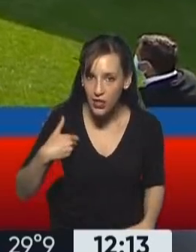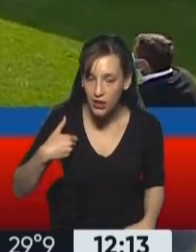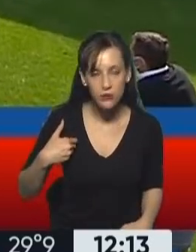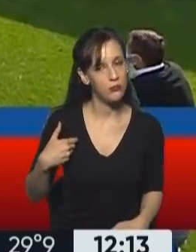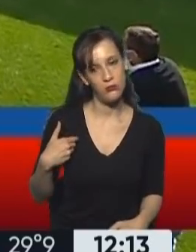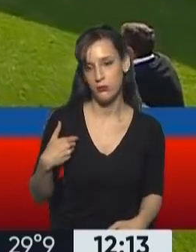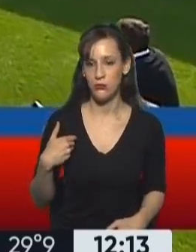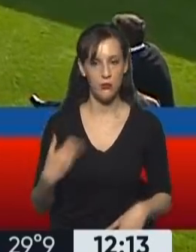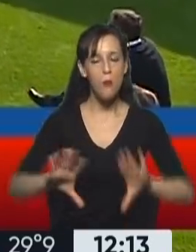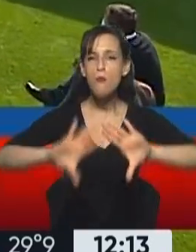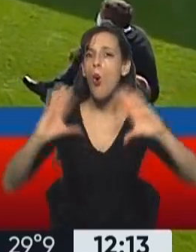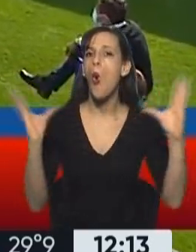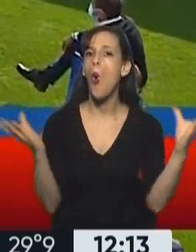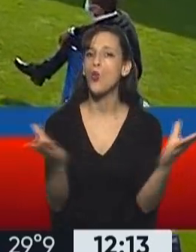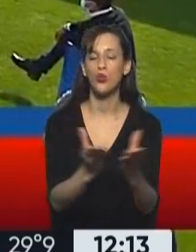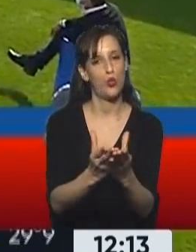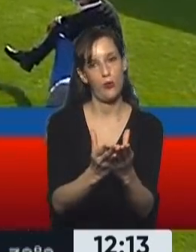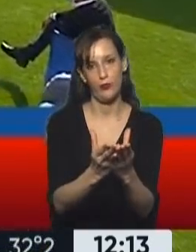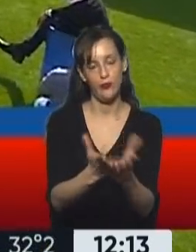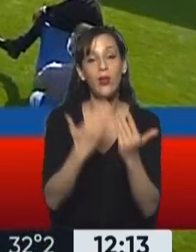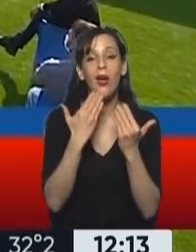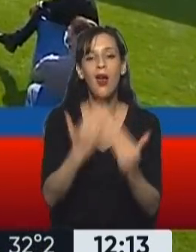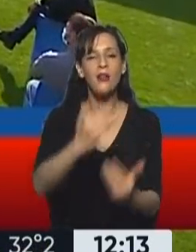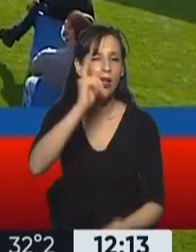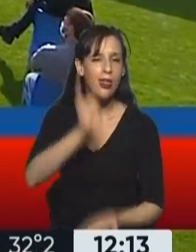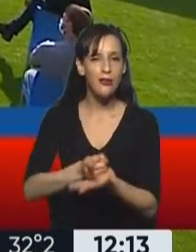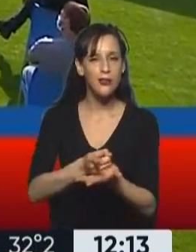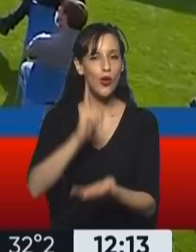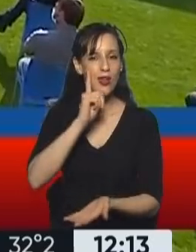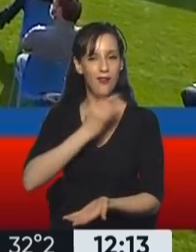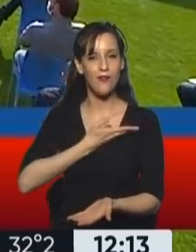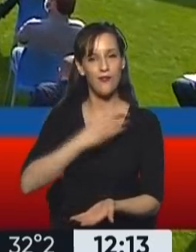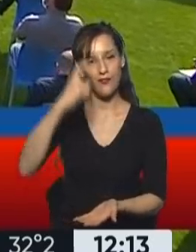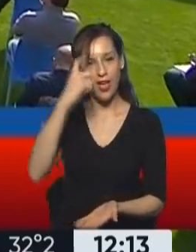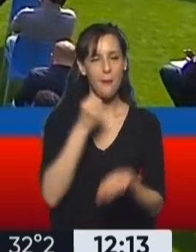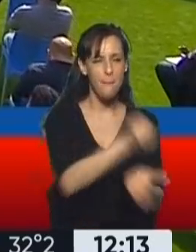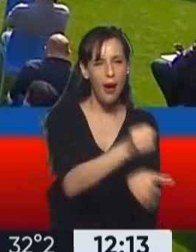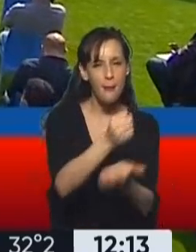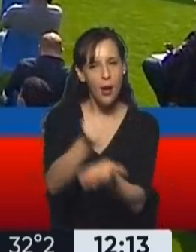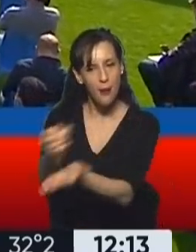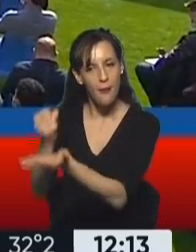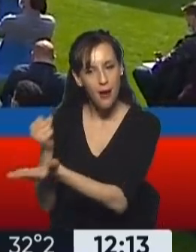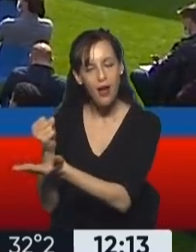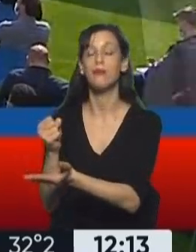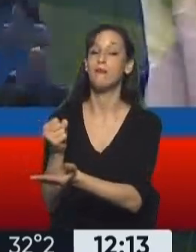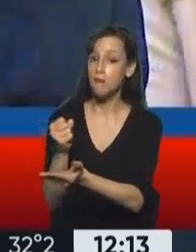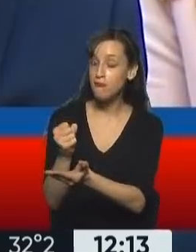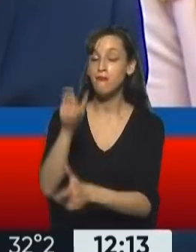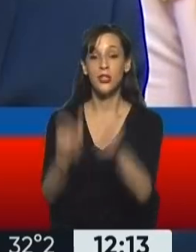general. Ese IFE ayudó también no solo a que esas argentinas y argentinos pudieran poner